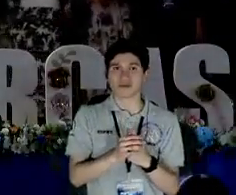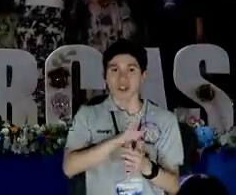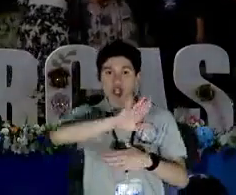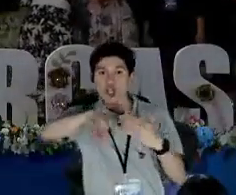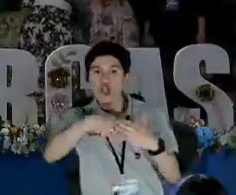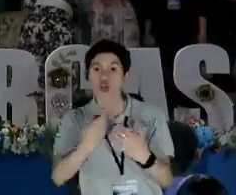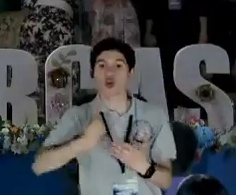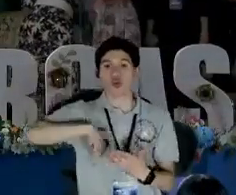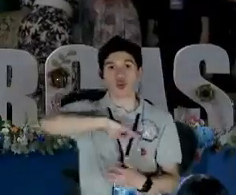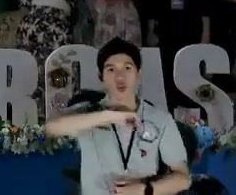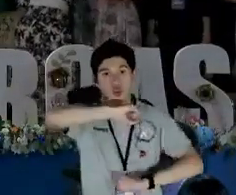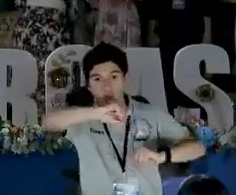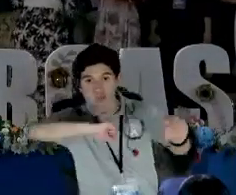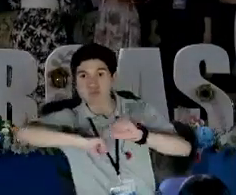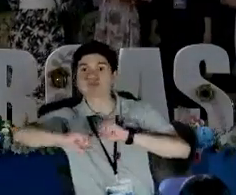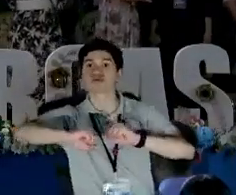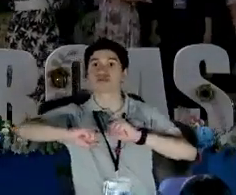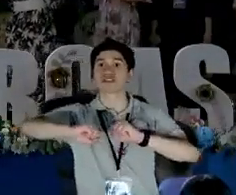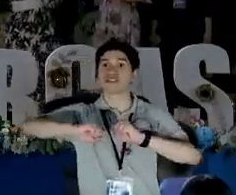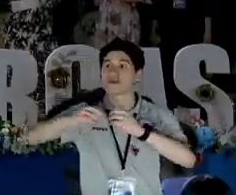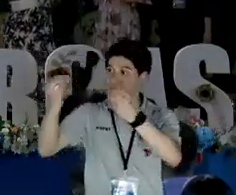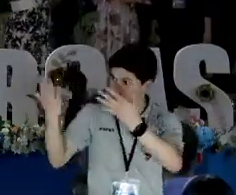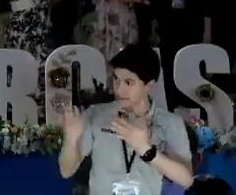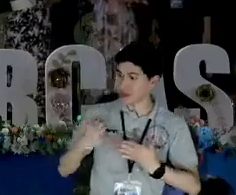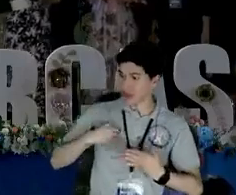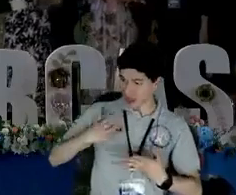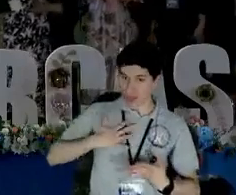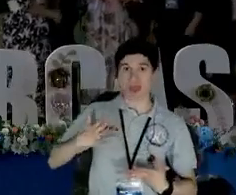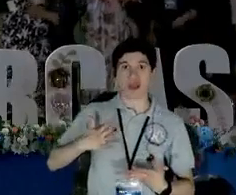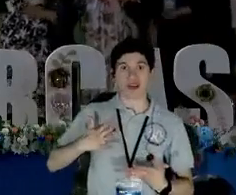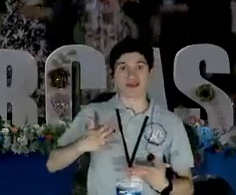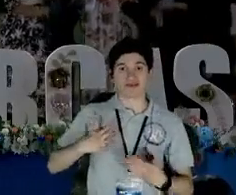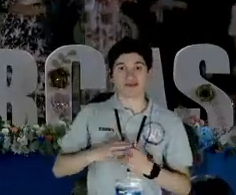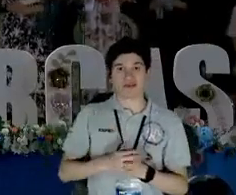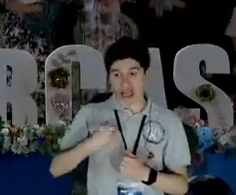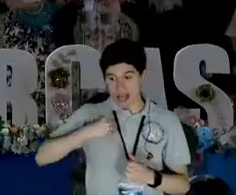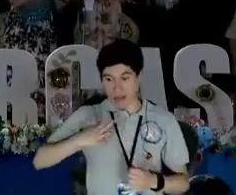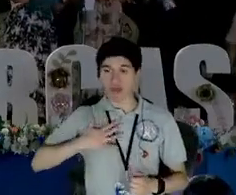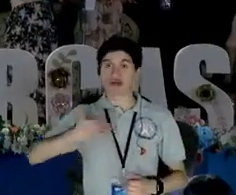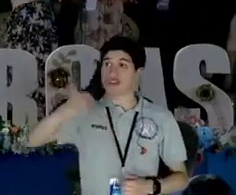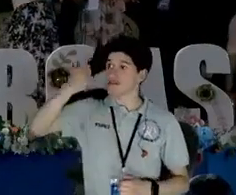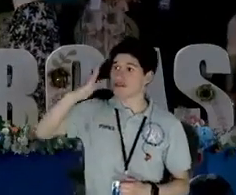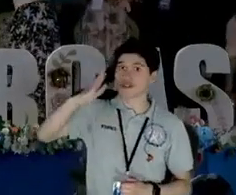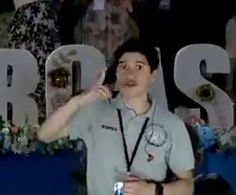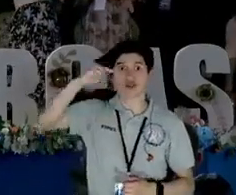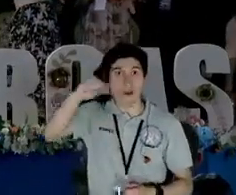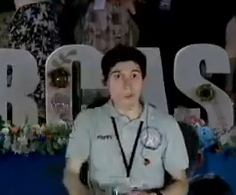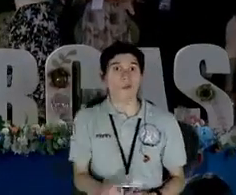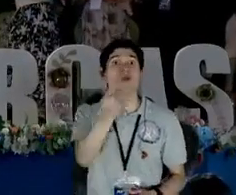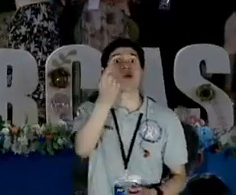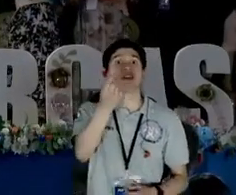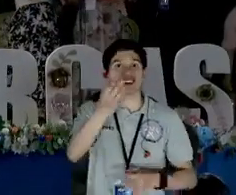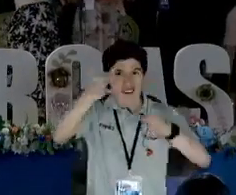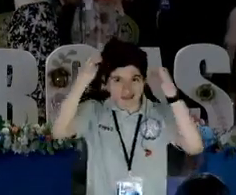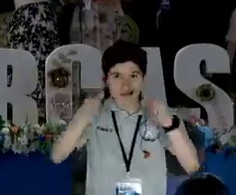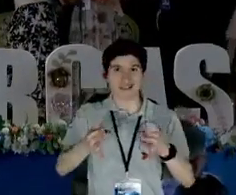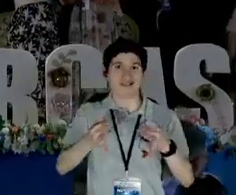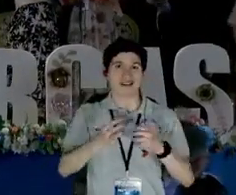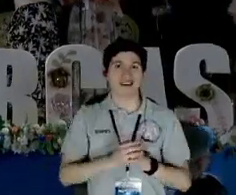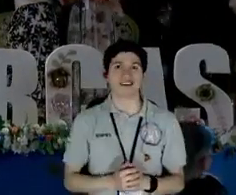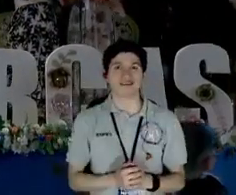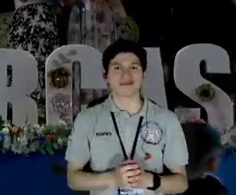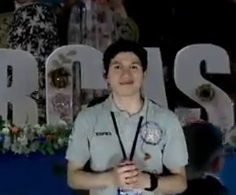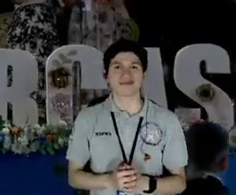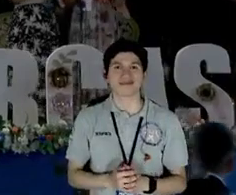Él es el dueño de las oportunidades, ¿verdad? Y las oportunidades en el Señor son únicas, son verdaderas. Y por